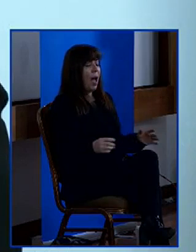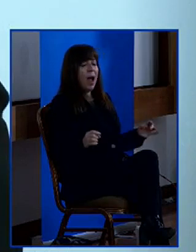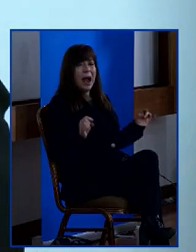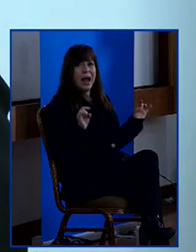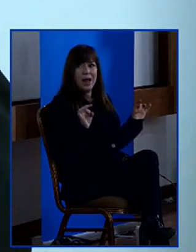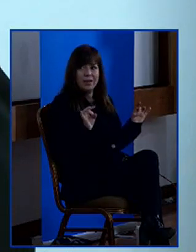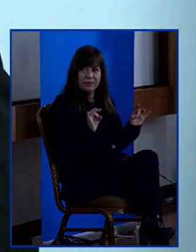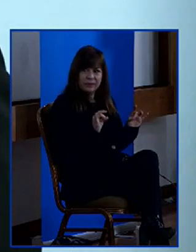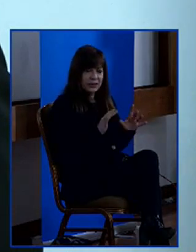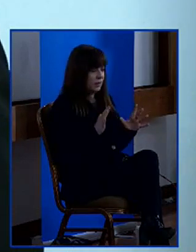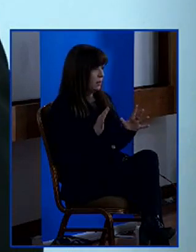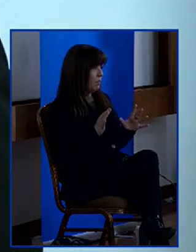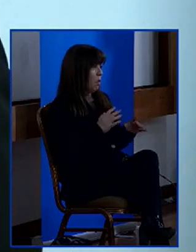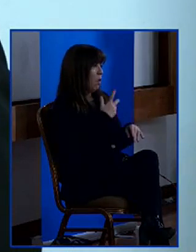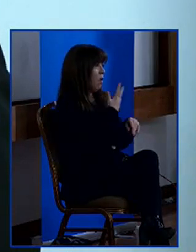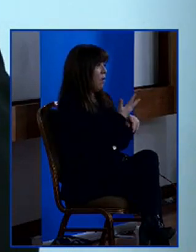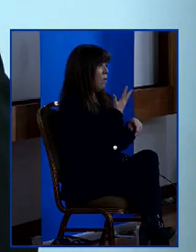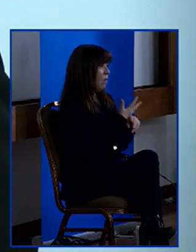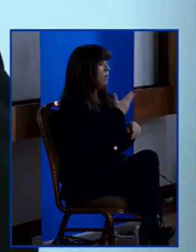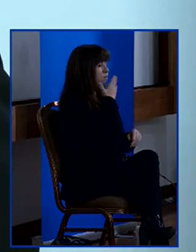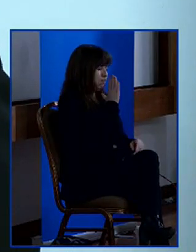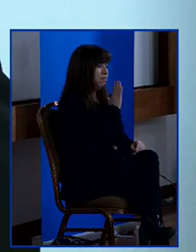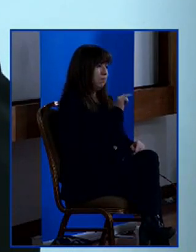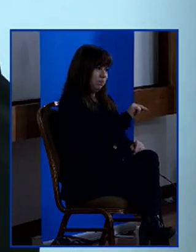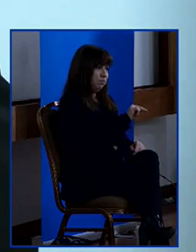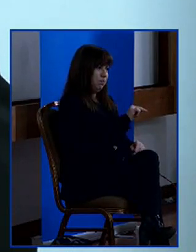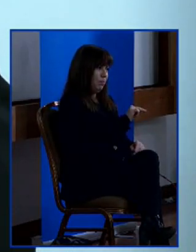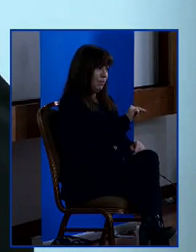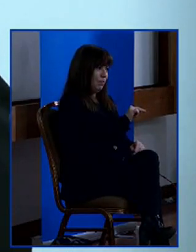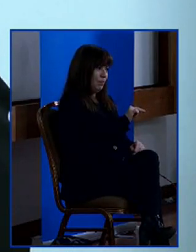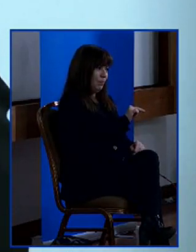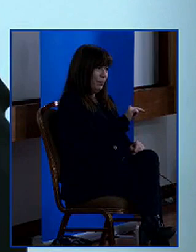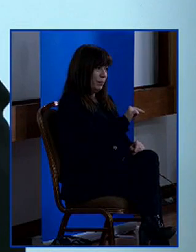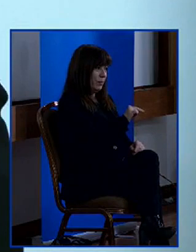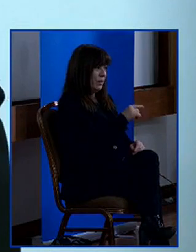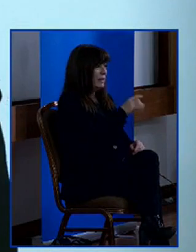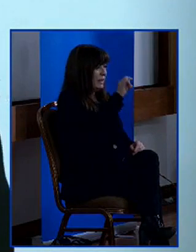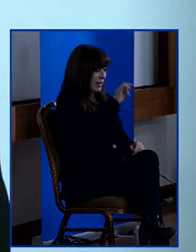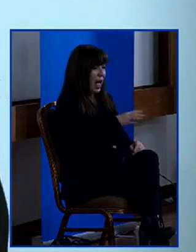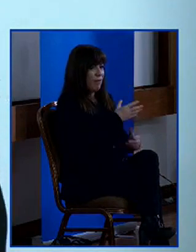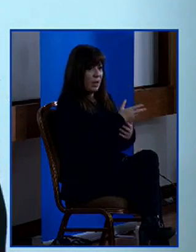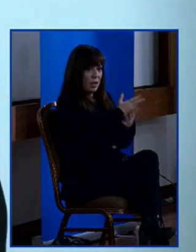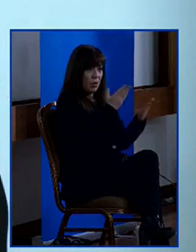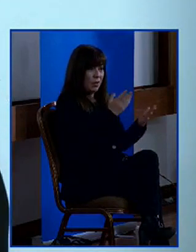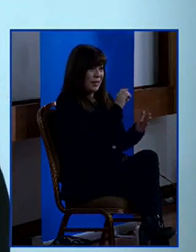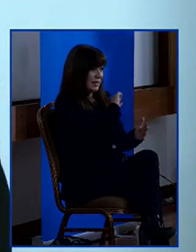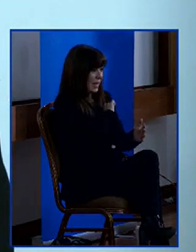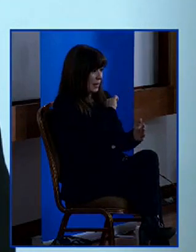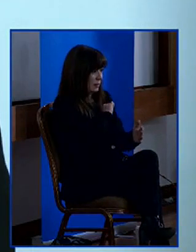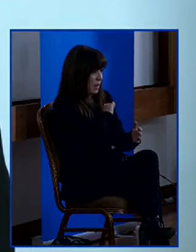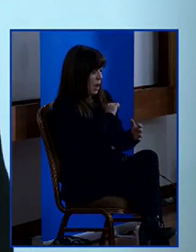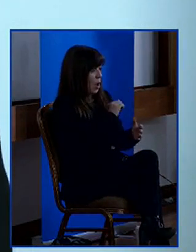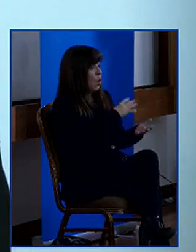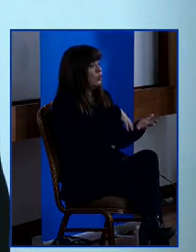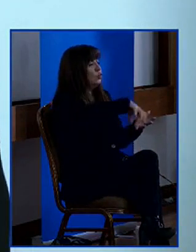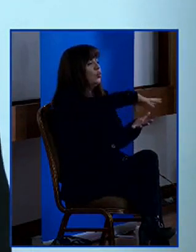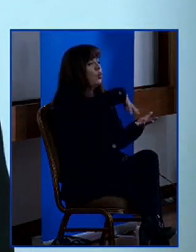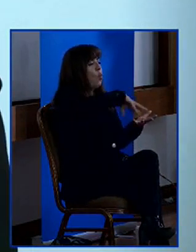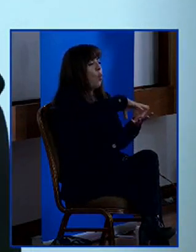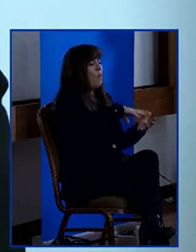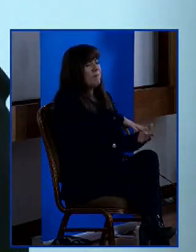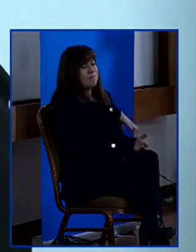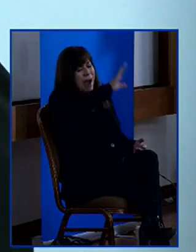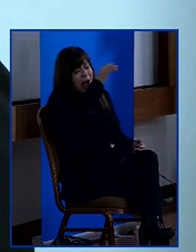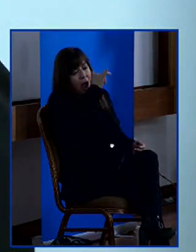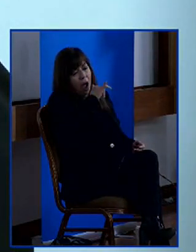grave que tenemos que mejorar. Como sabéis, Santiago es la ciudad más contaminada